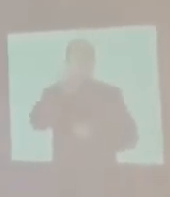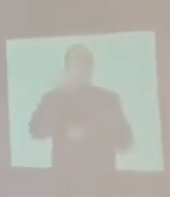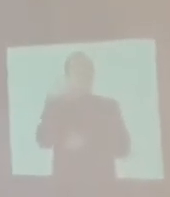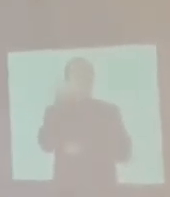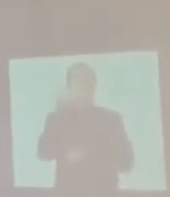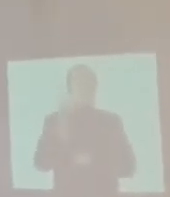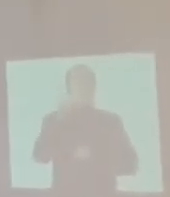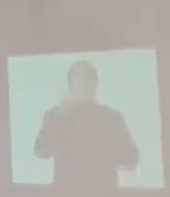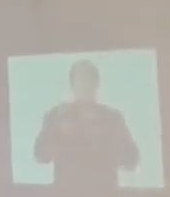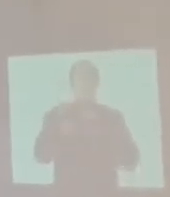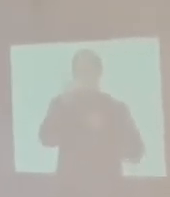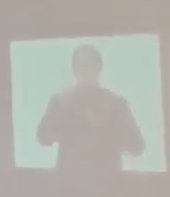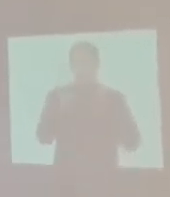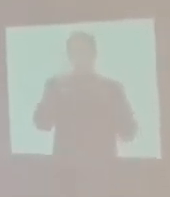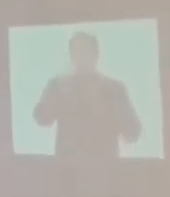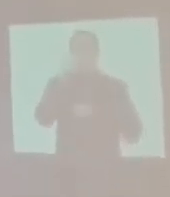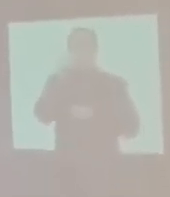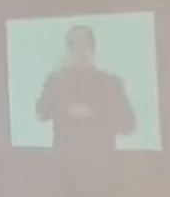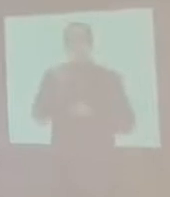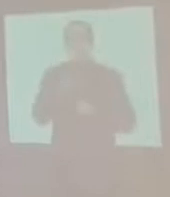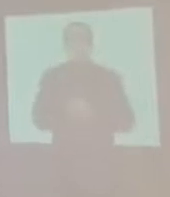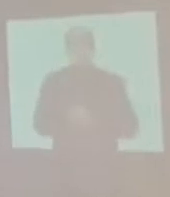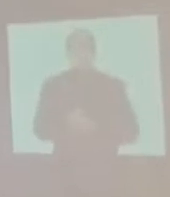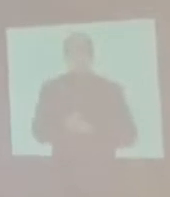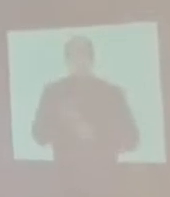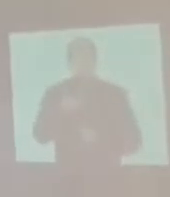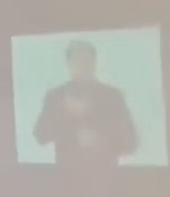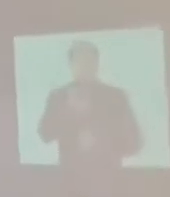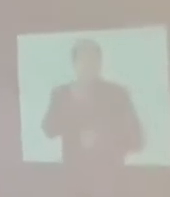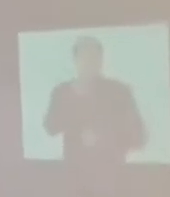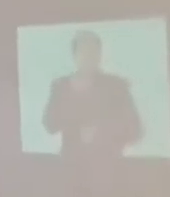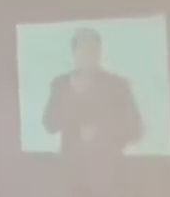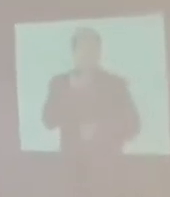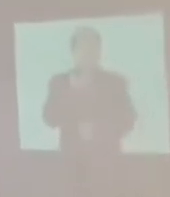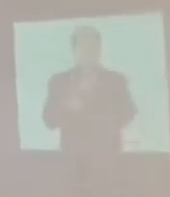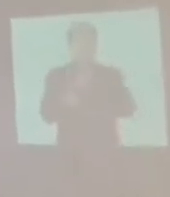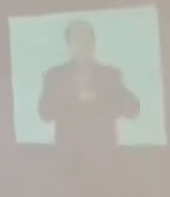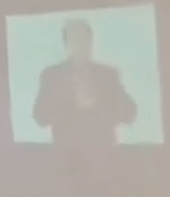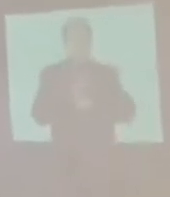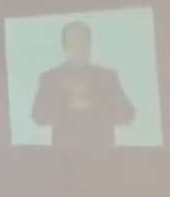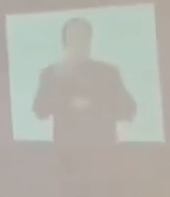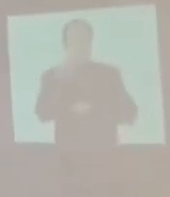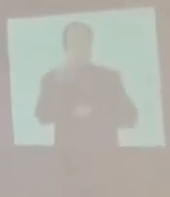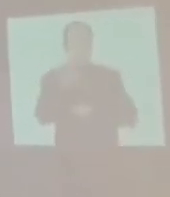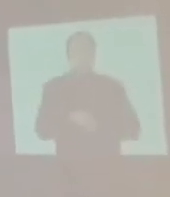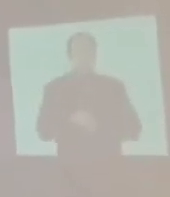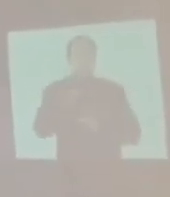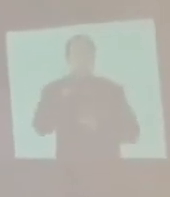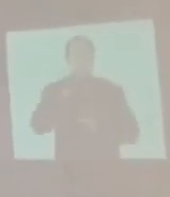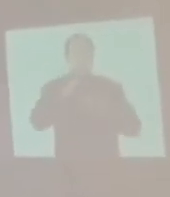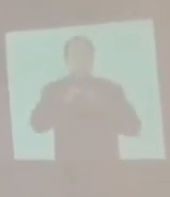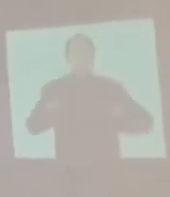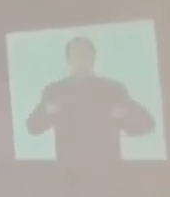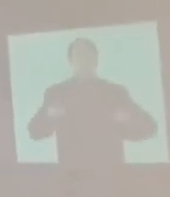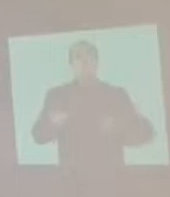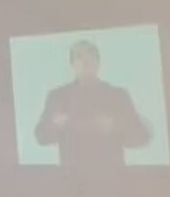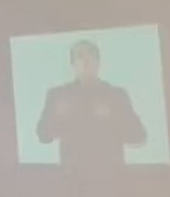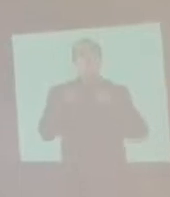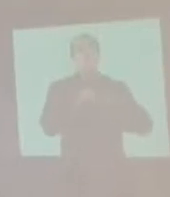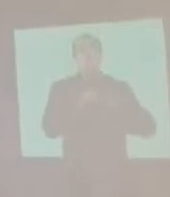finales de 2022 se habrían rehabilitado más de 50 kilómetros de red de drenaje, destacando el colector de alivio